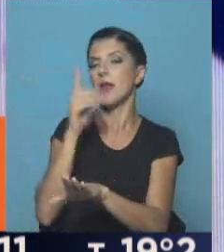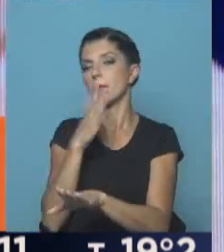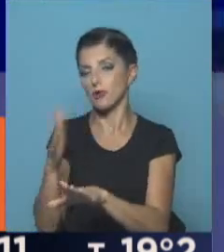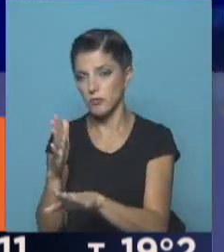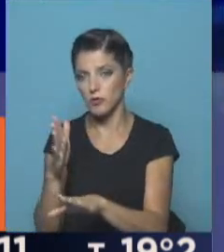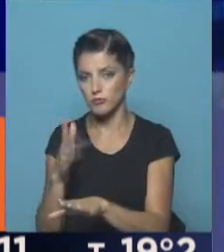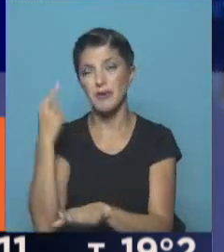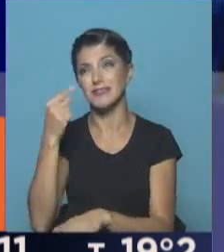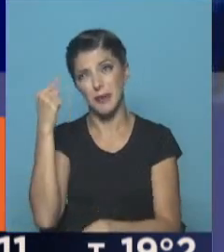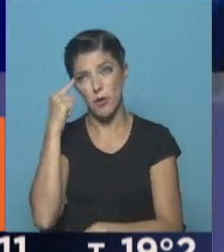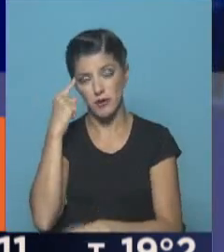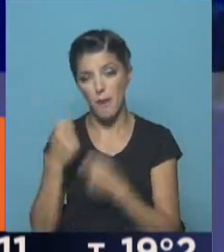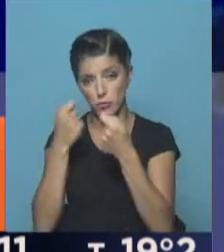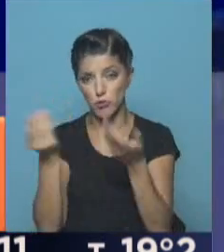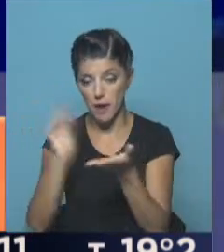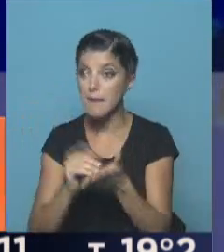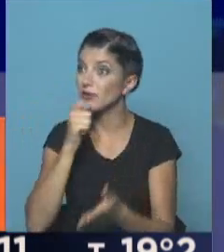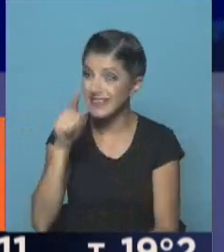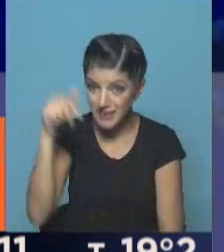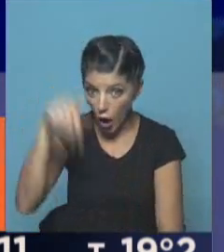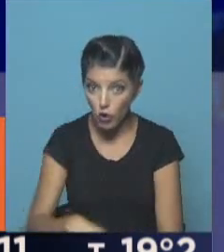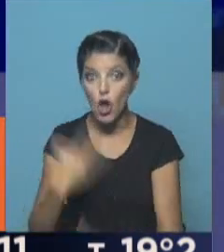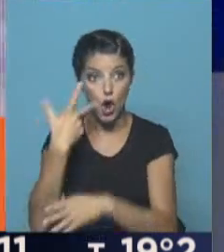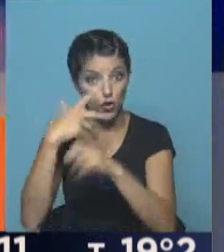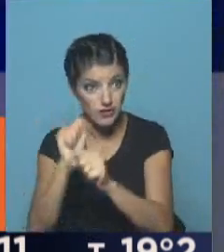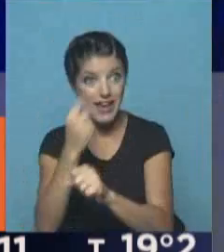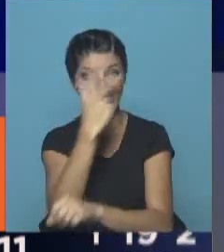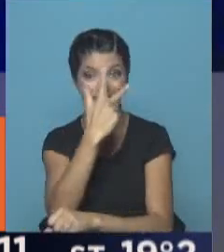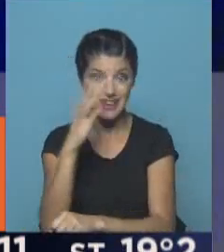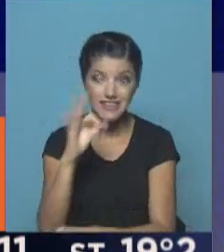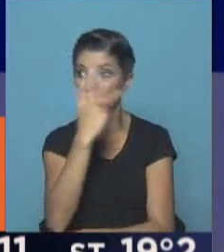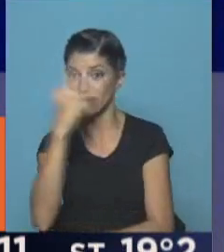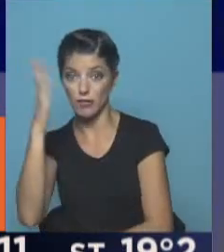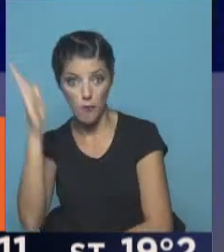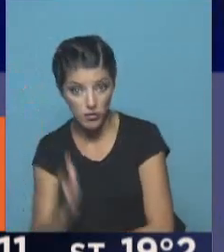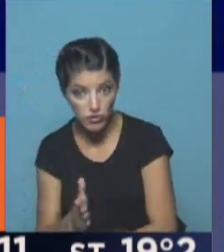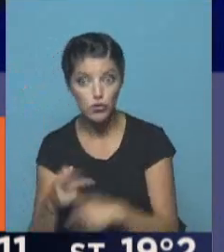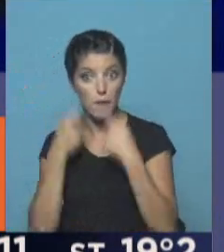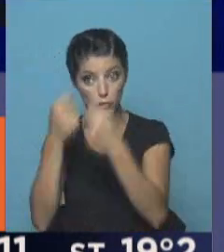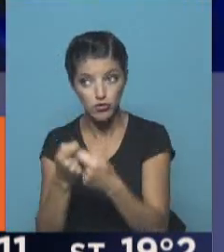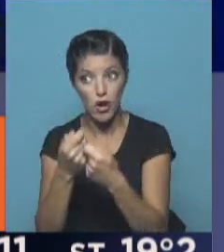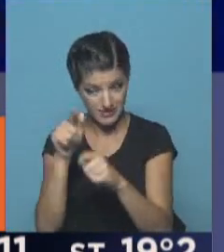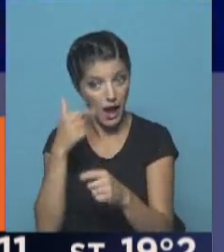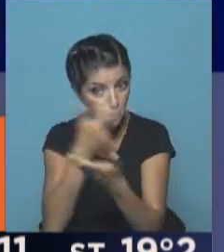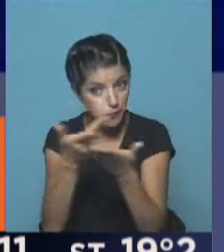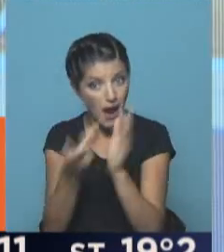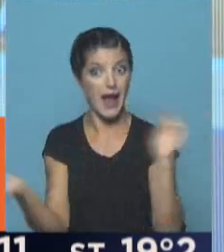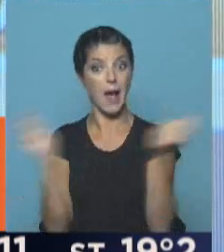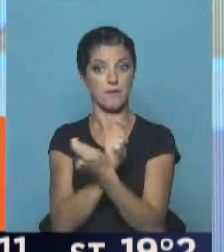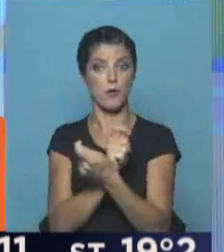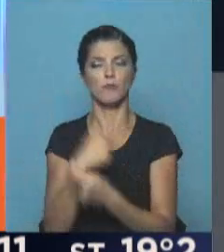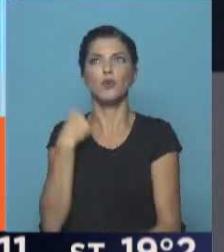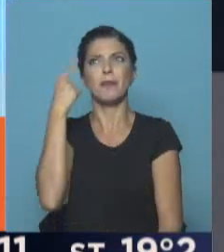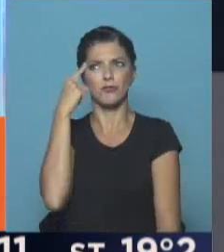los que se esperaba. Si logra sacar un 30, un 35% de franceses dispuestos Celebra. a votar todo esto, estamos ante un cambio estructural. Por eso mi pregunta es, ¿estamos ante